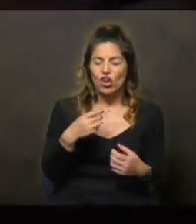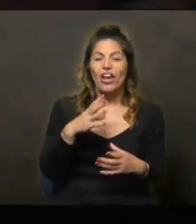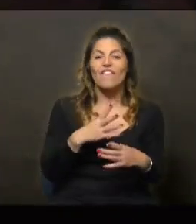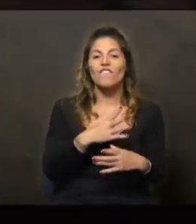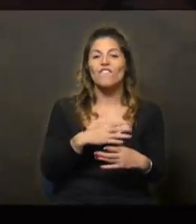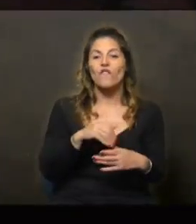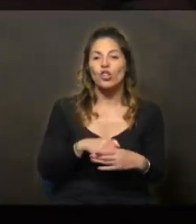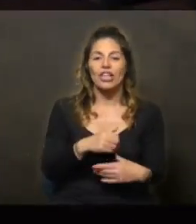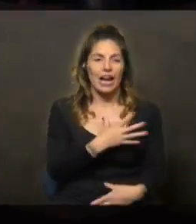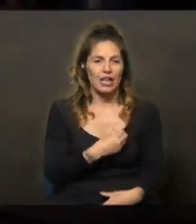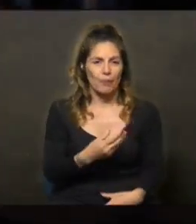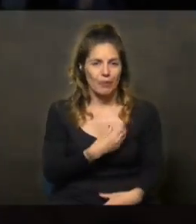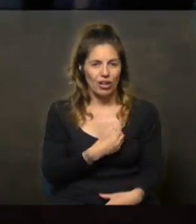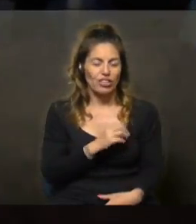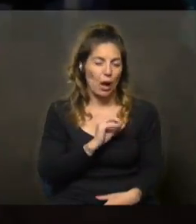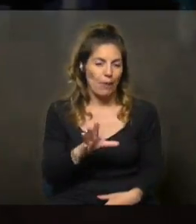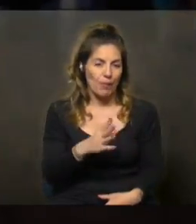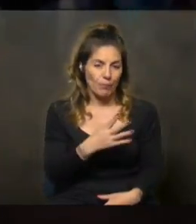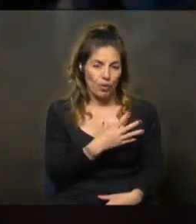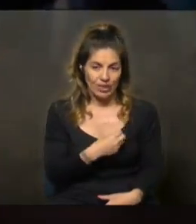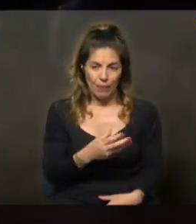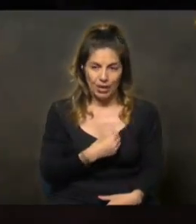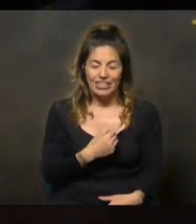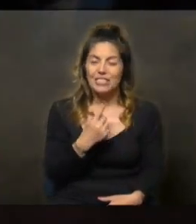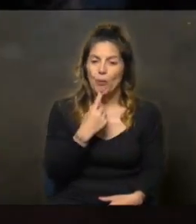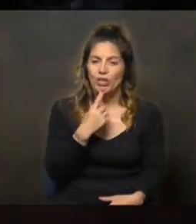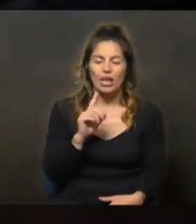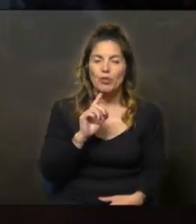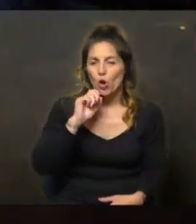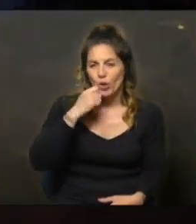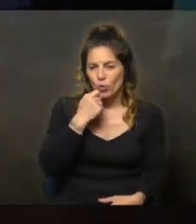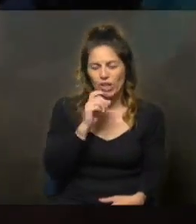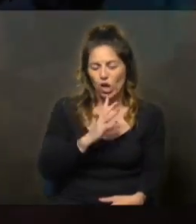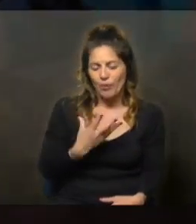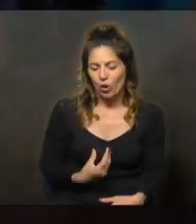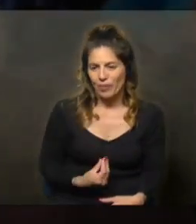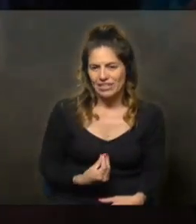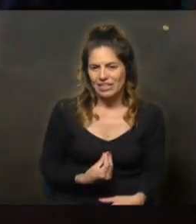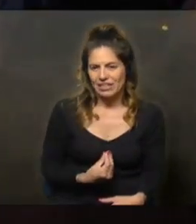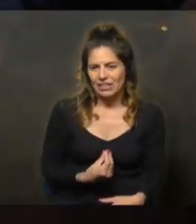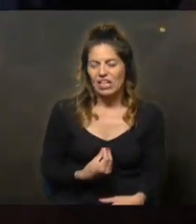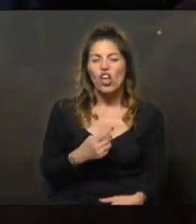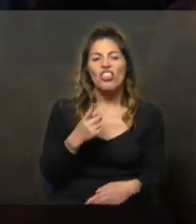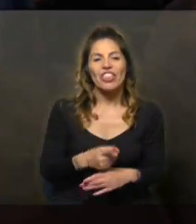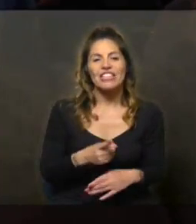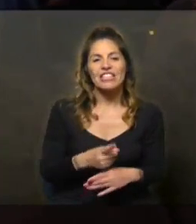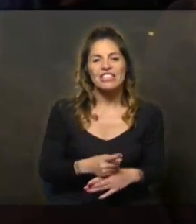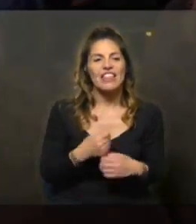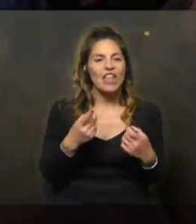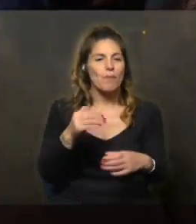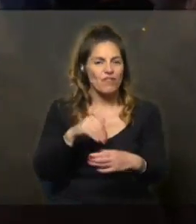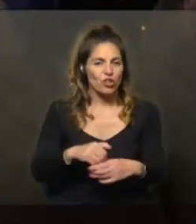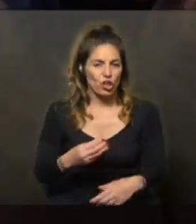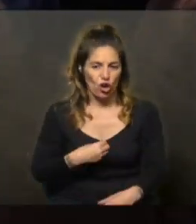votar que estaba mal por votar en blanco y esas políticas a m no me gustan ni me convencen entonces decidí sinceramente dar Mi voto de